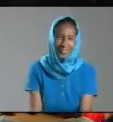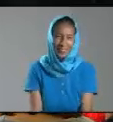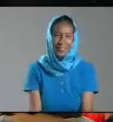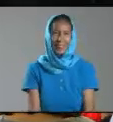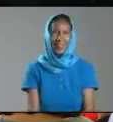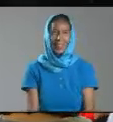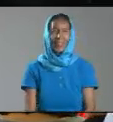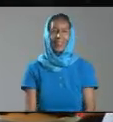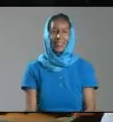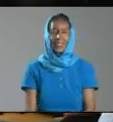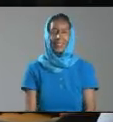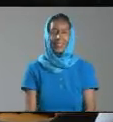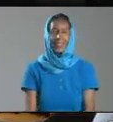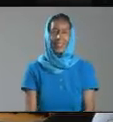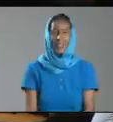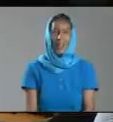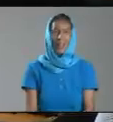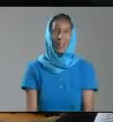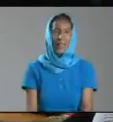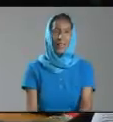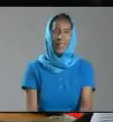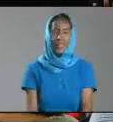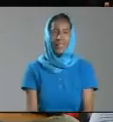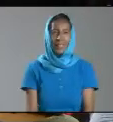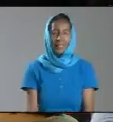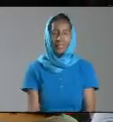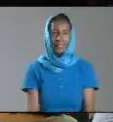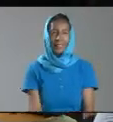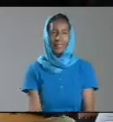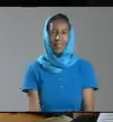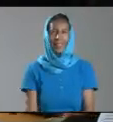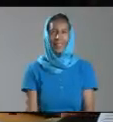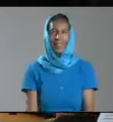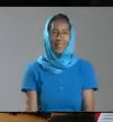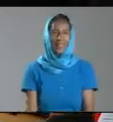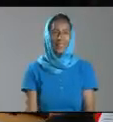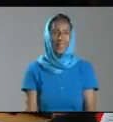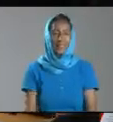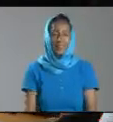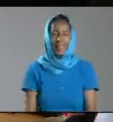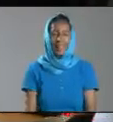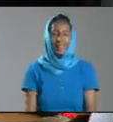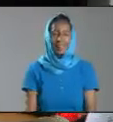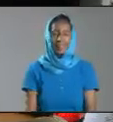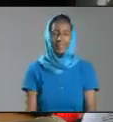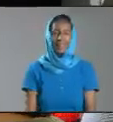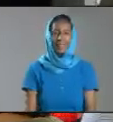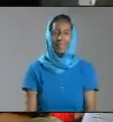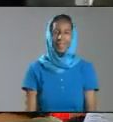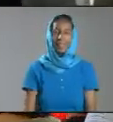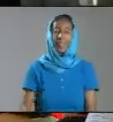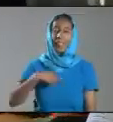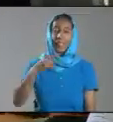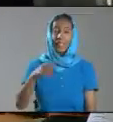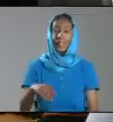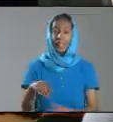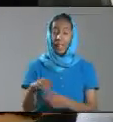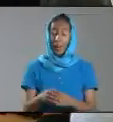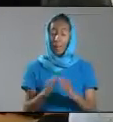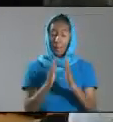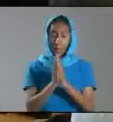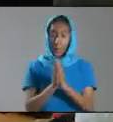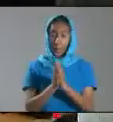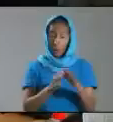Victoria Grady López, familia Juárez López. Mire, son bastantes las familias que están pidiendo cobertura, y